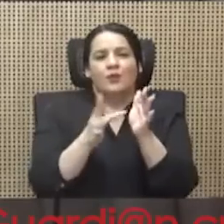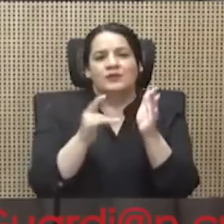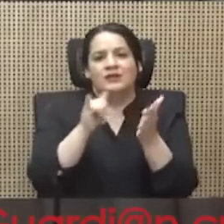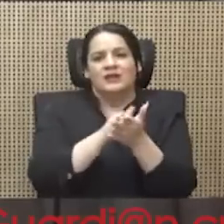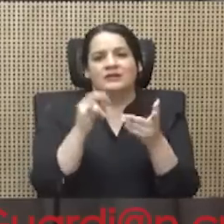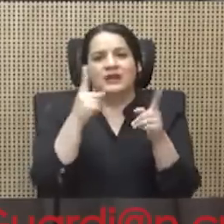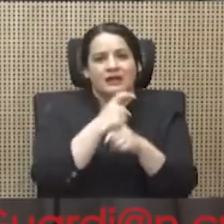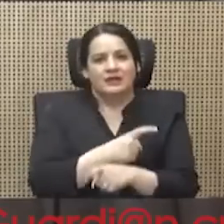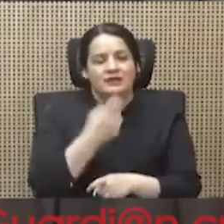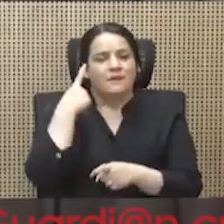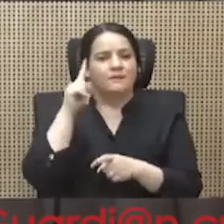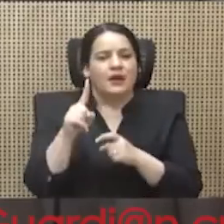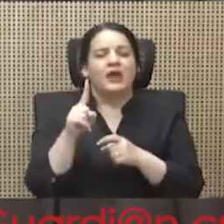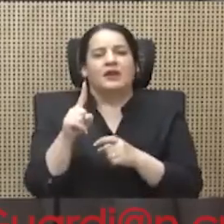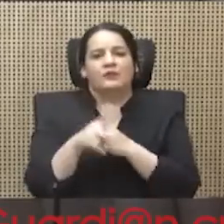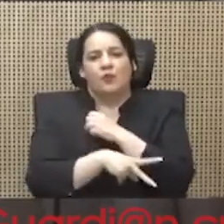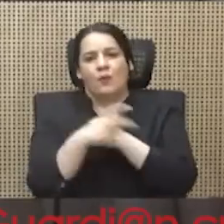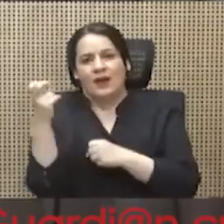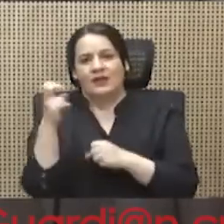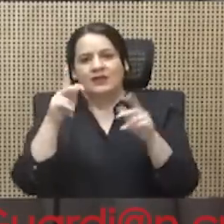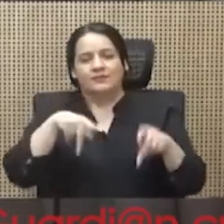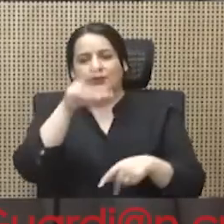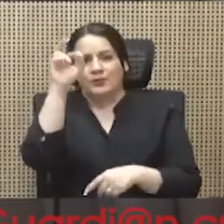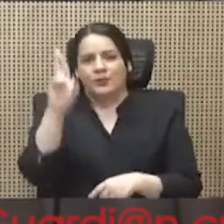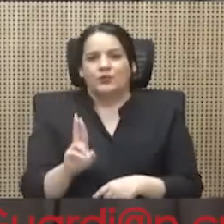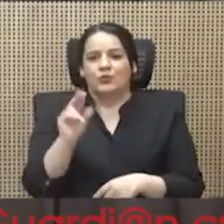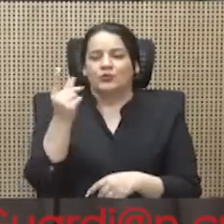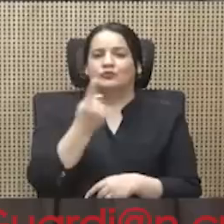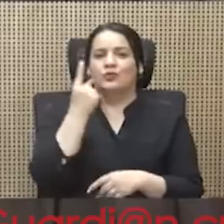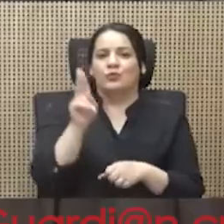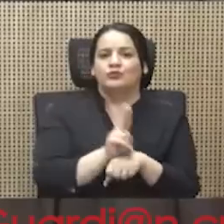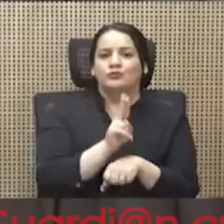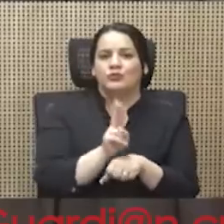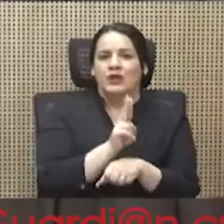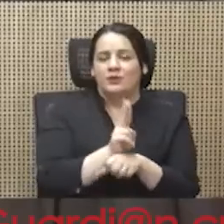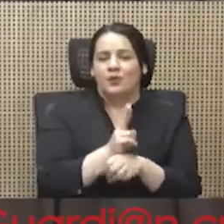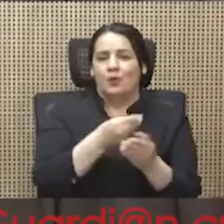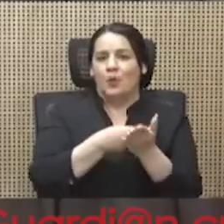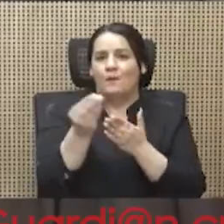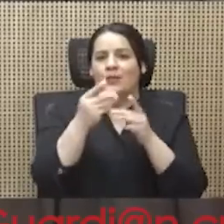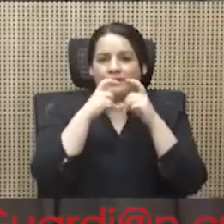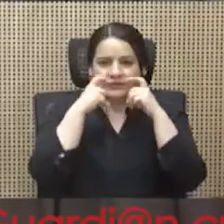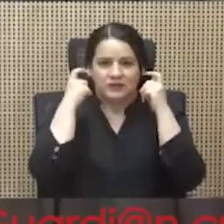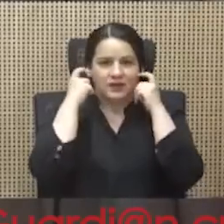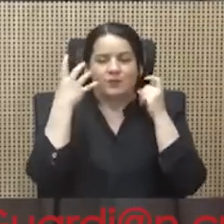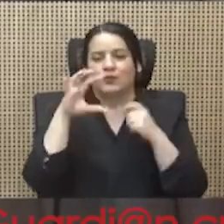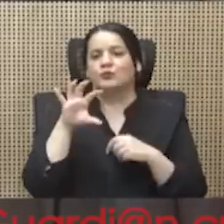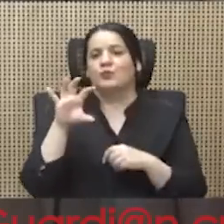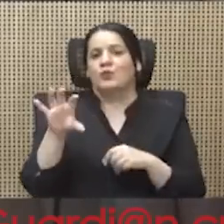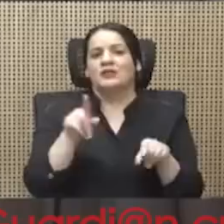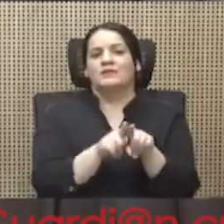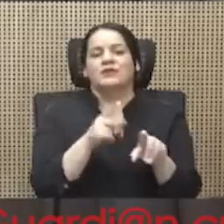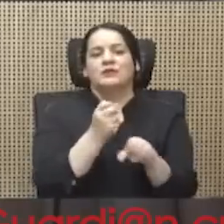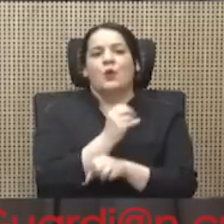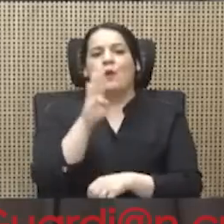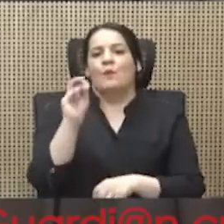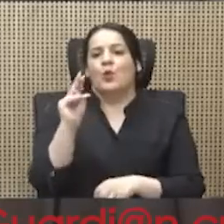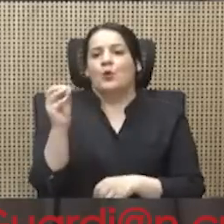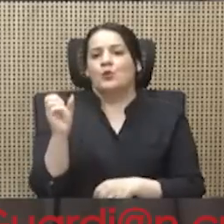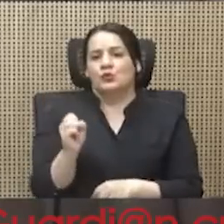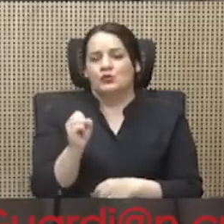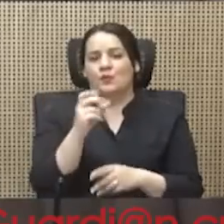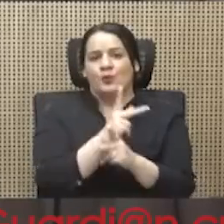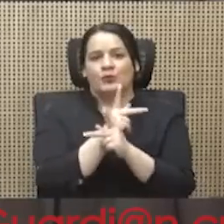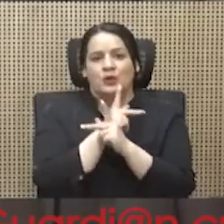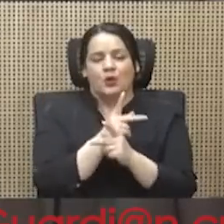saquear a los costarricenses Porque no solo usaron la compra de las mascarillas para sus propósitos también lo hicieron con los llamados bonos proteger con